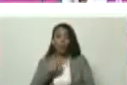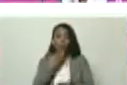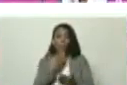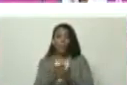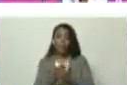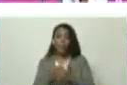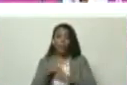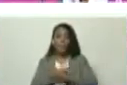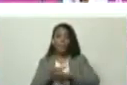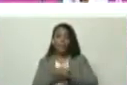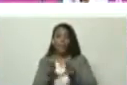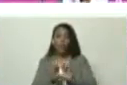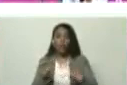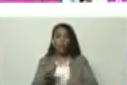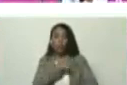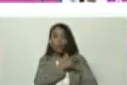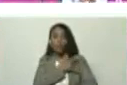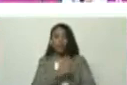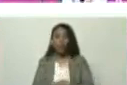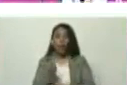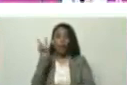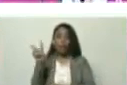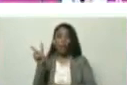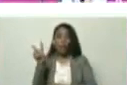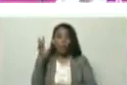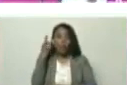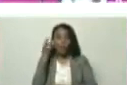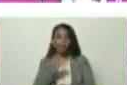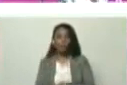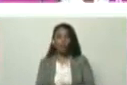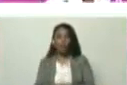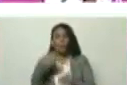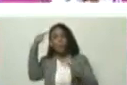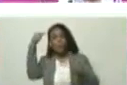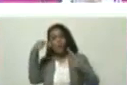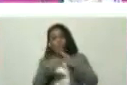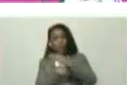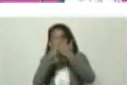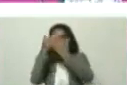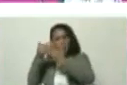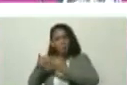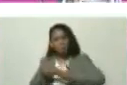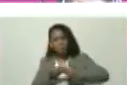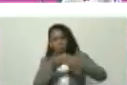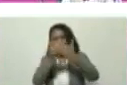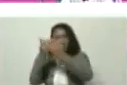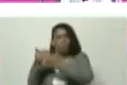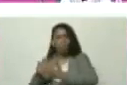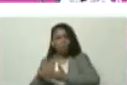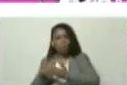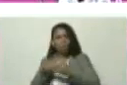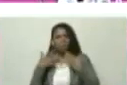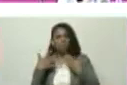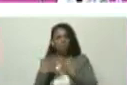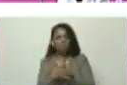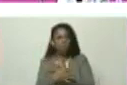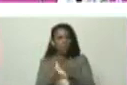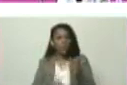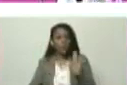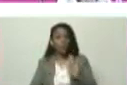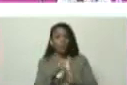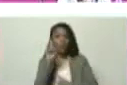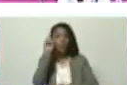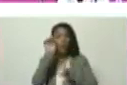Tibisay Lucena, ministras, que profundicemos en el desarrollo de